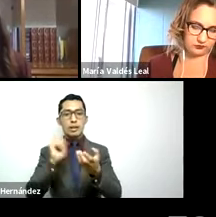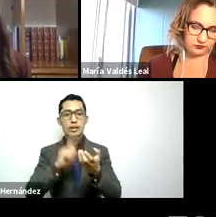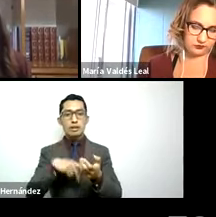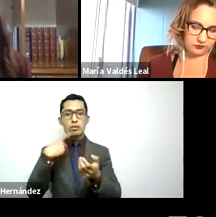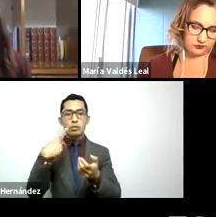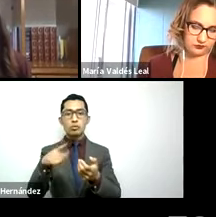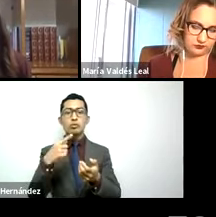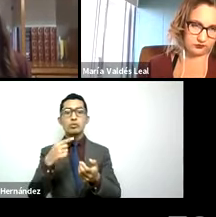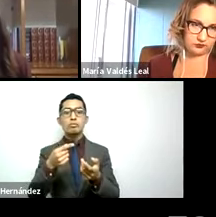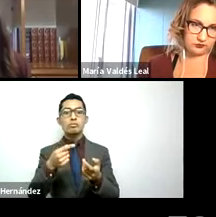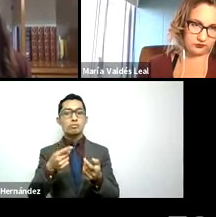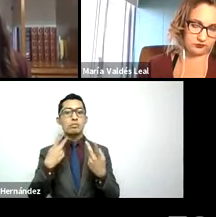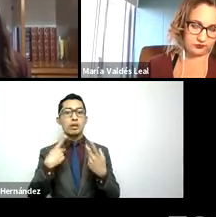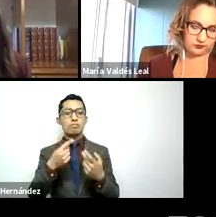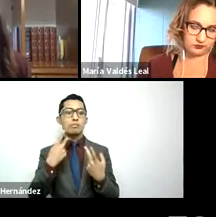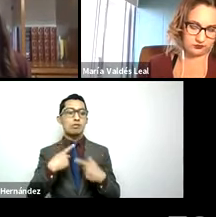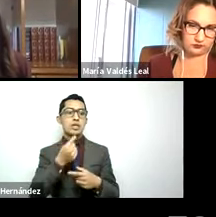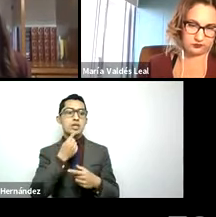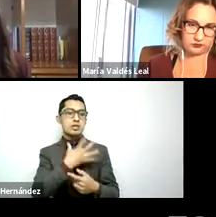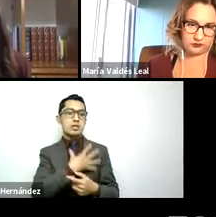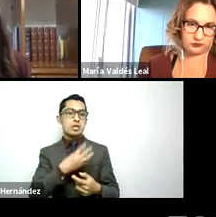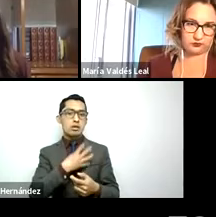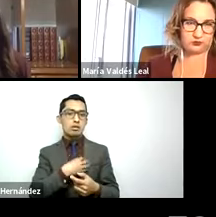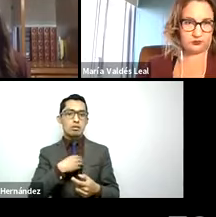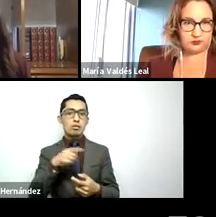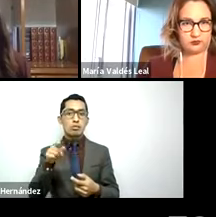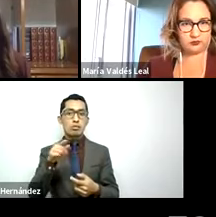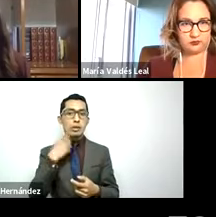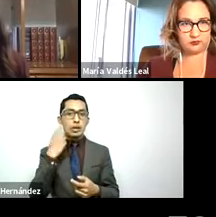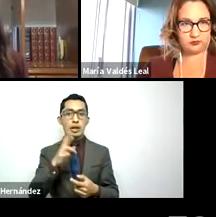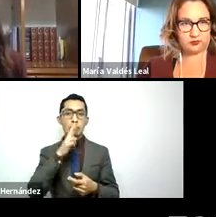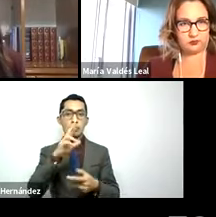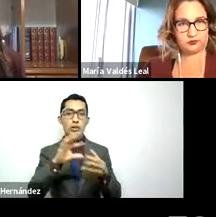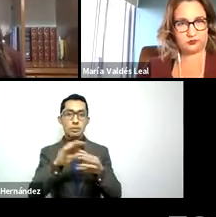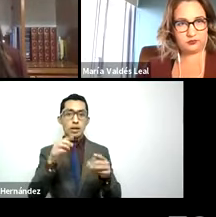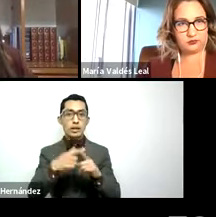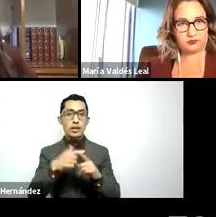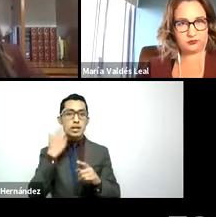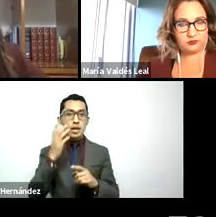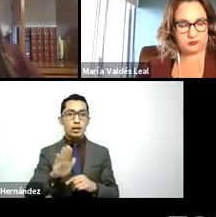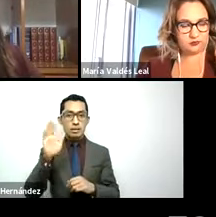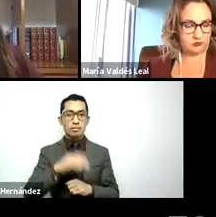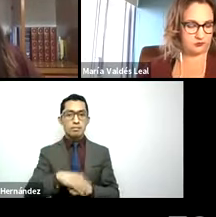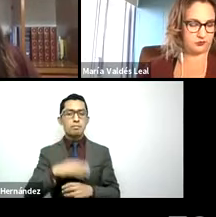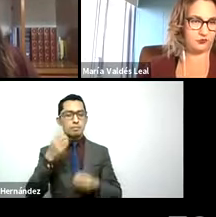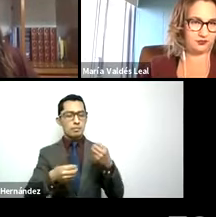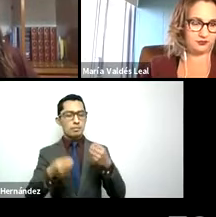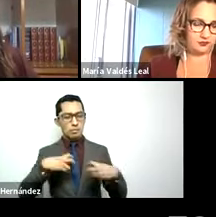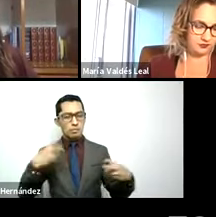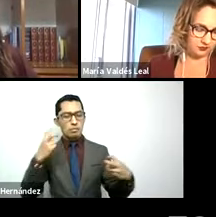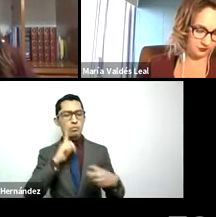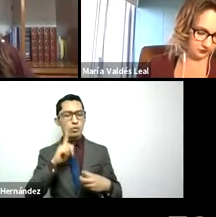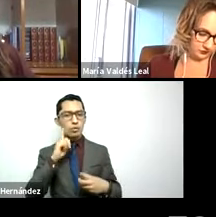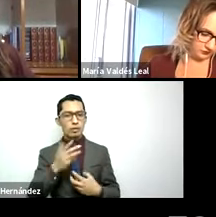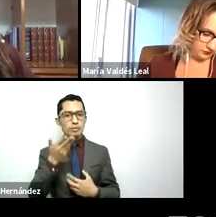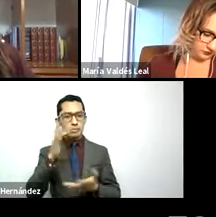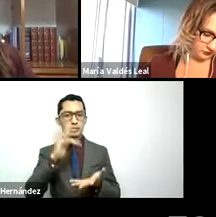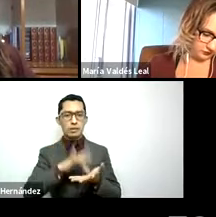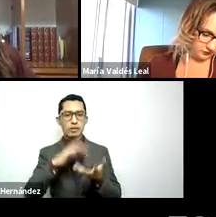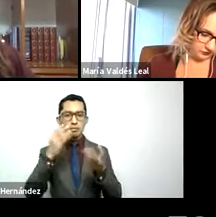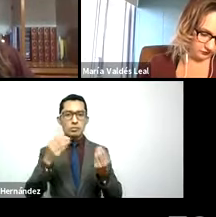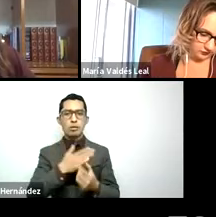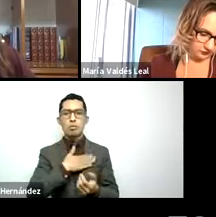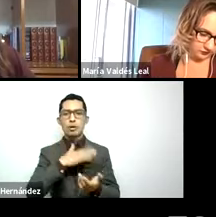del menor. Entonces, no sé si alguien quiera tomar la pregunta. Sí, magistrada, adelante, muchas gracias. Bueno,